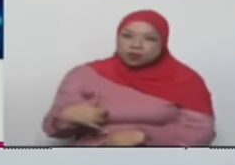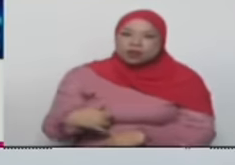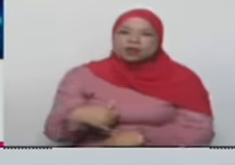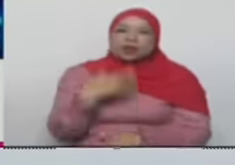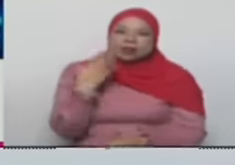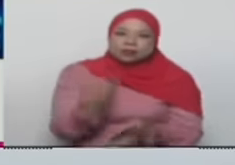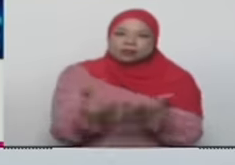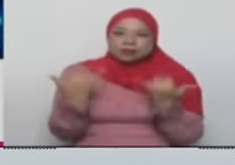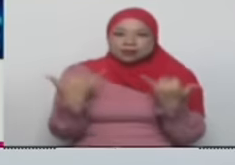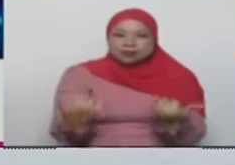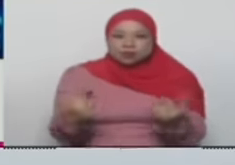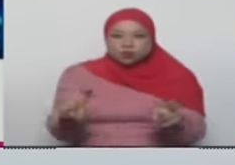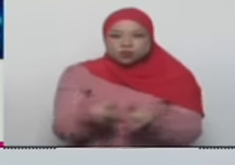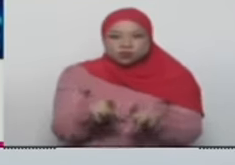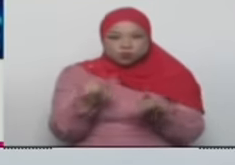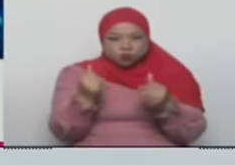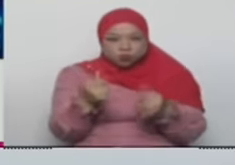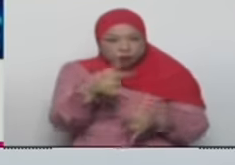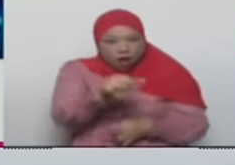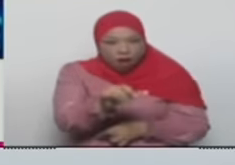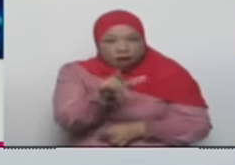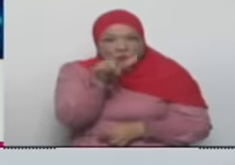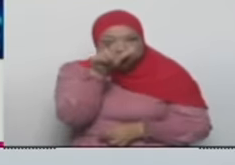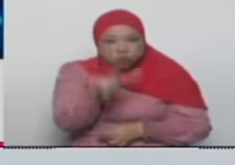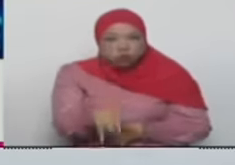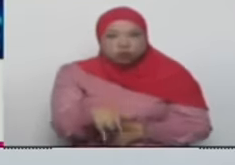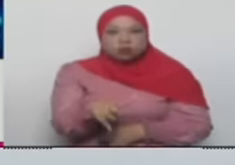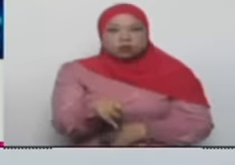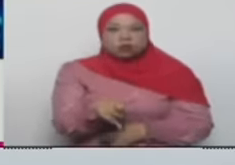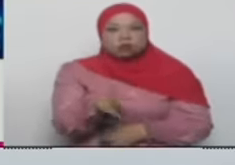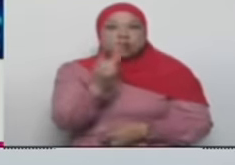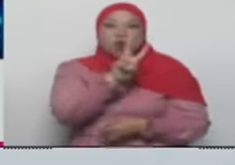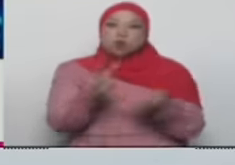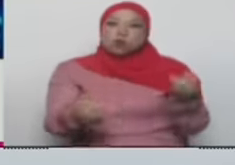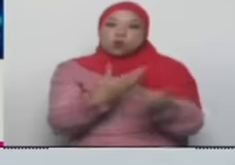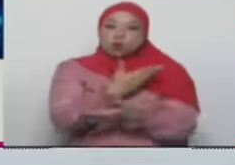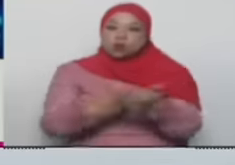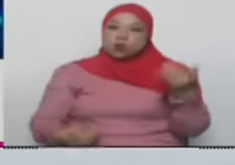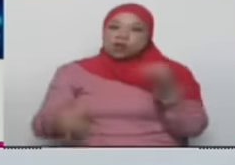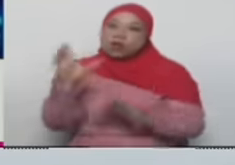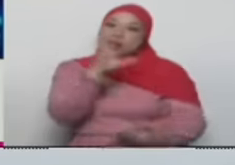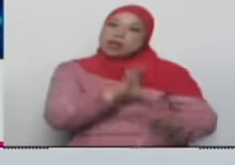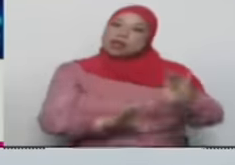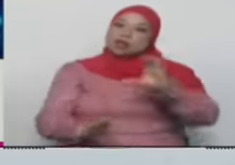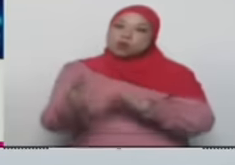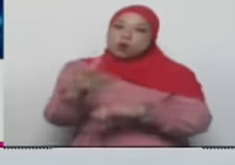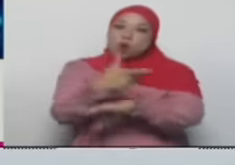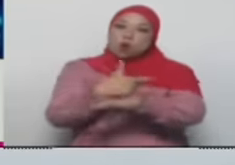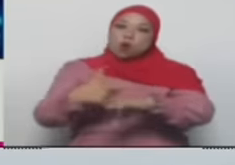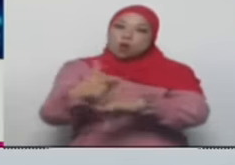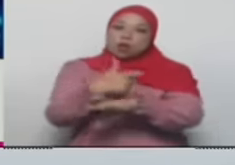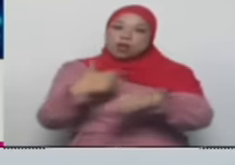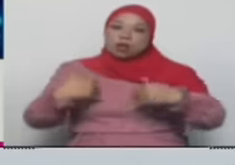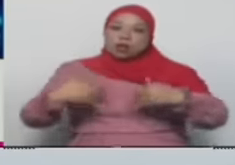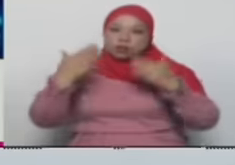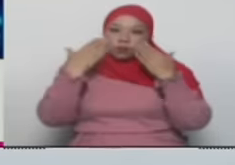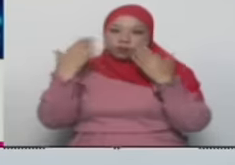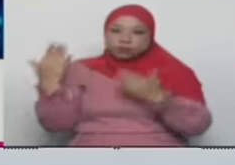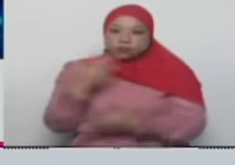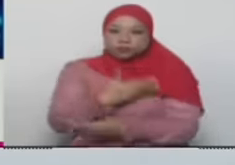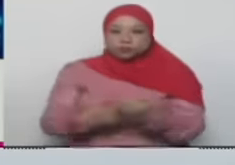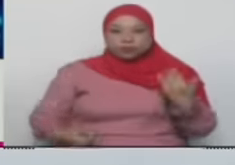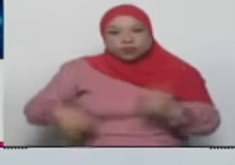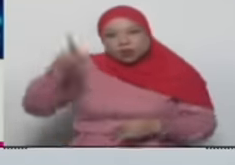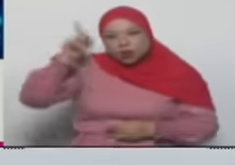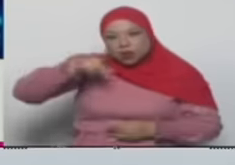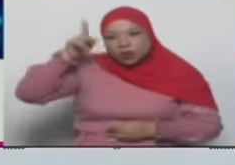es. ¿Ah? Aquí tengo a la vicepresidenta de Ciencia y Tecnología para el Gobierno, la profesora